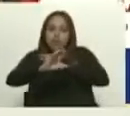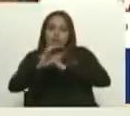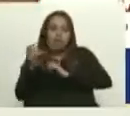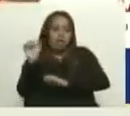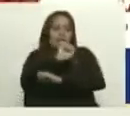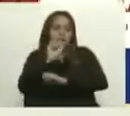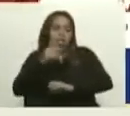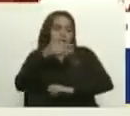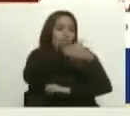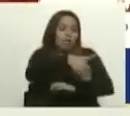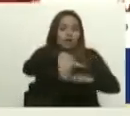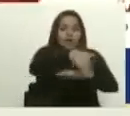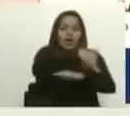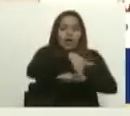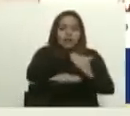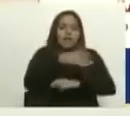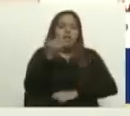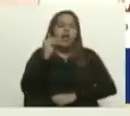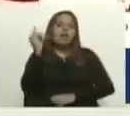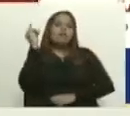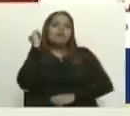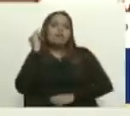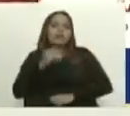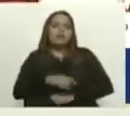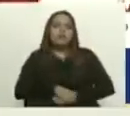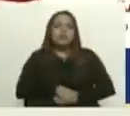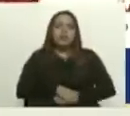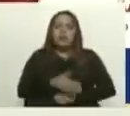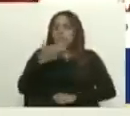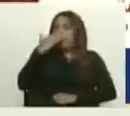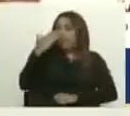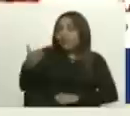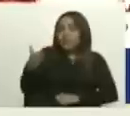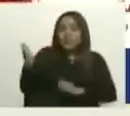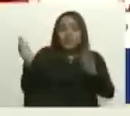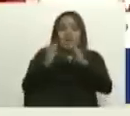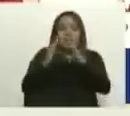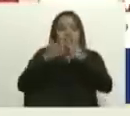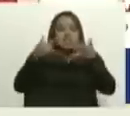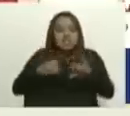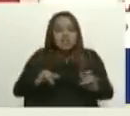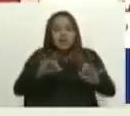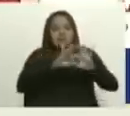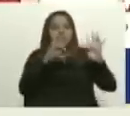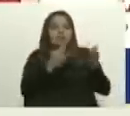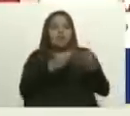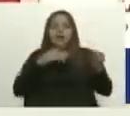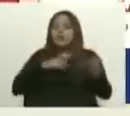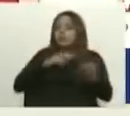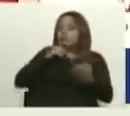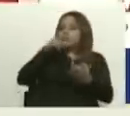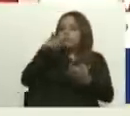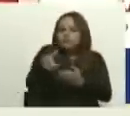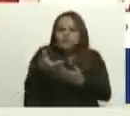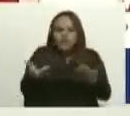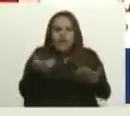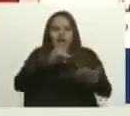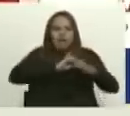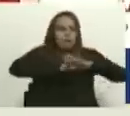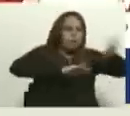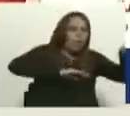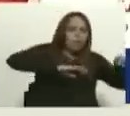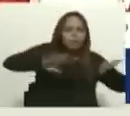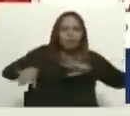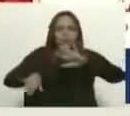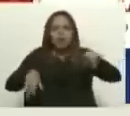una calle y está una señora con sus hijos al frente de su casa o con su familia, y llegan ellos atropellando y empujando a la